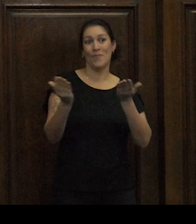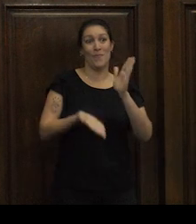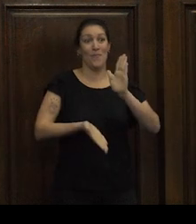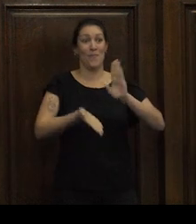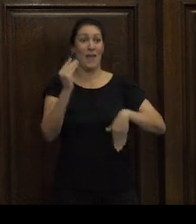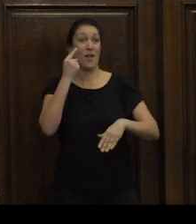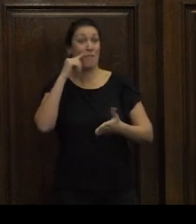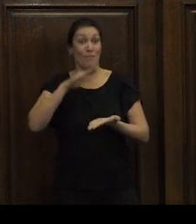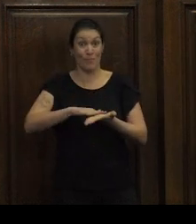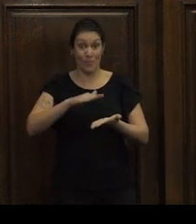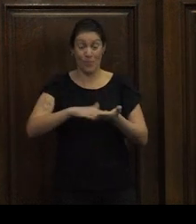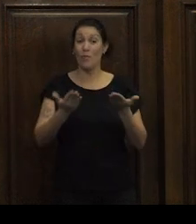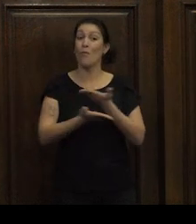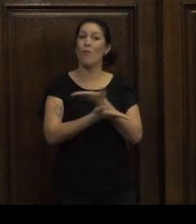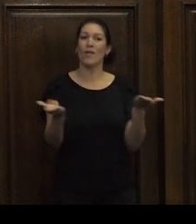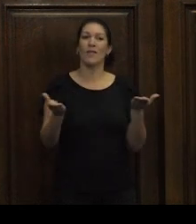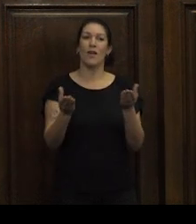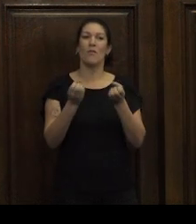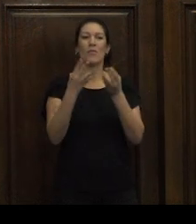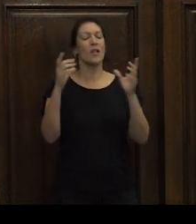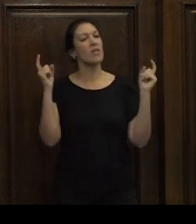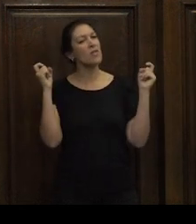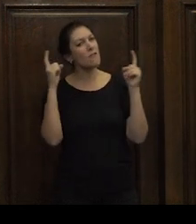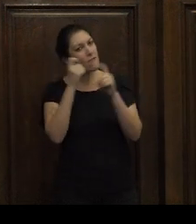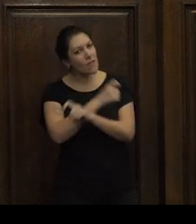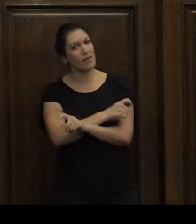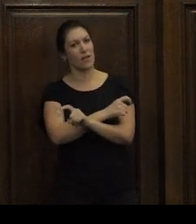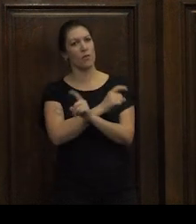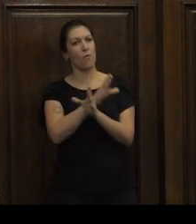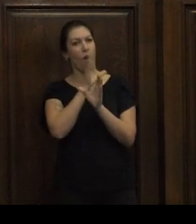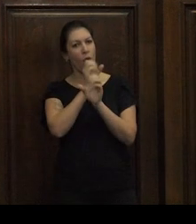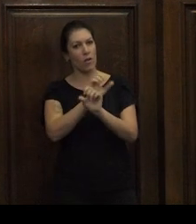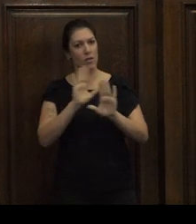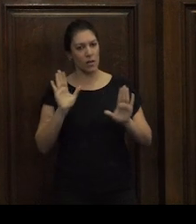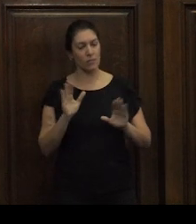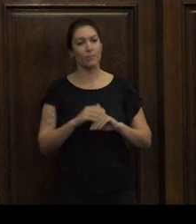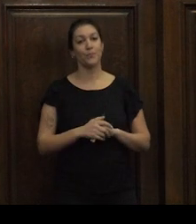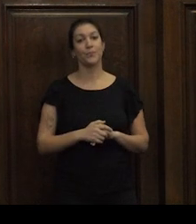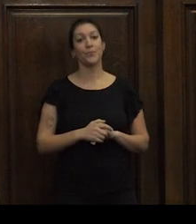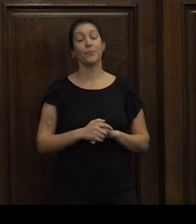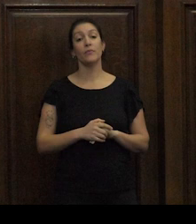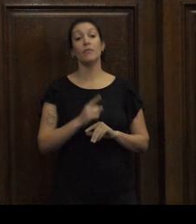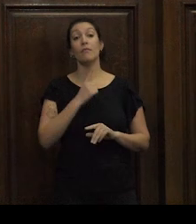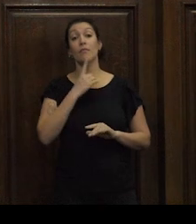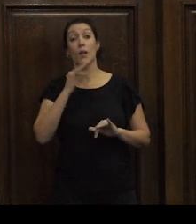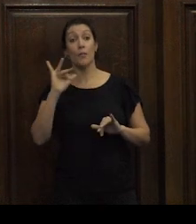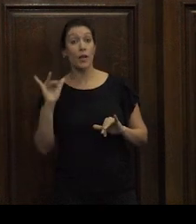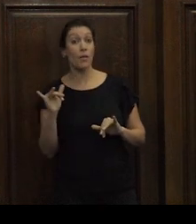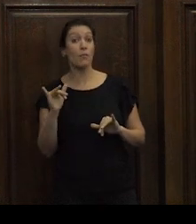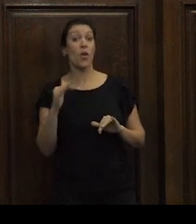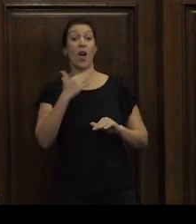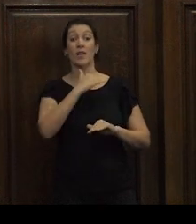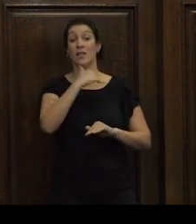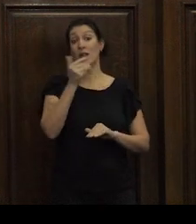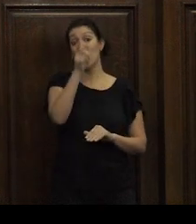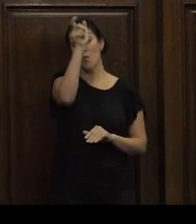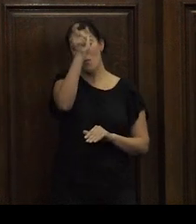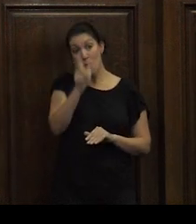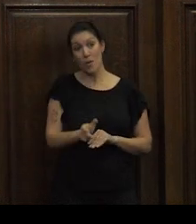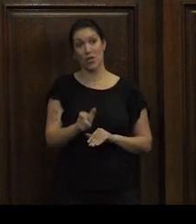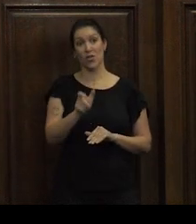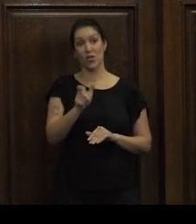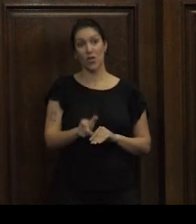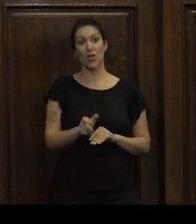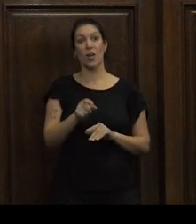eso mismo también cada vez más insostenible, ¿no? A eso quiero llegar. Por ejemplo, la conmoción causada por el asesinato de George